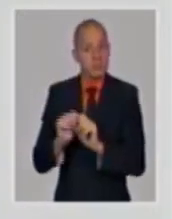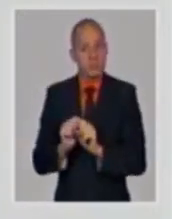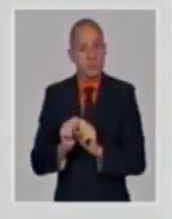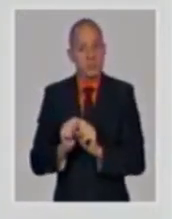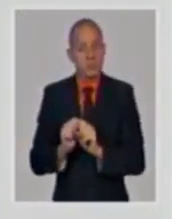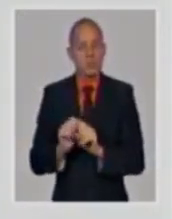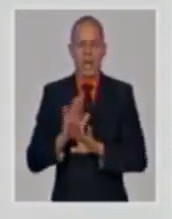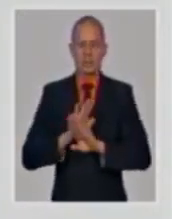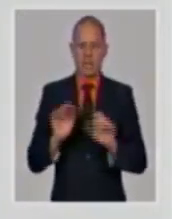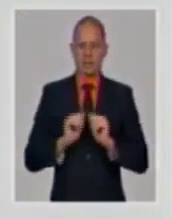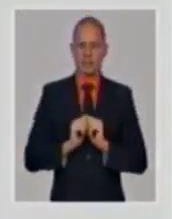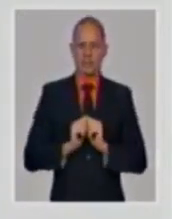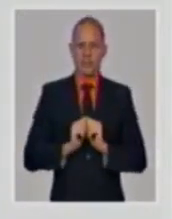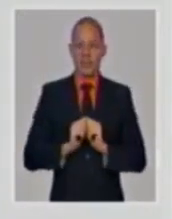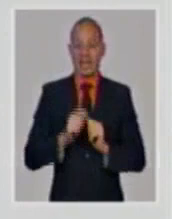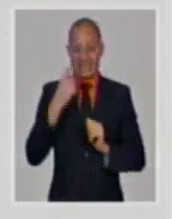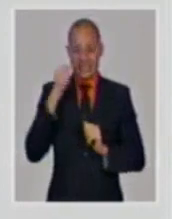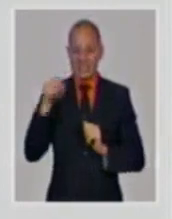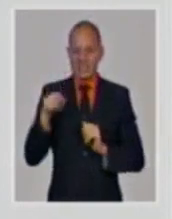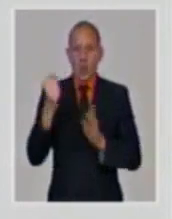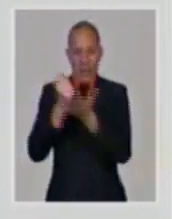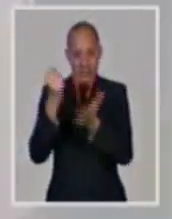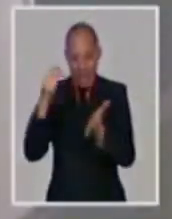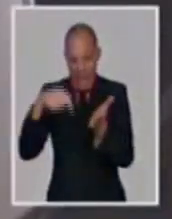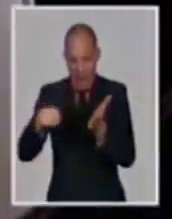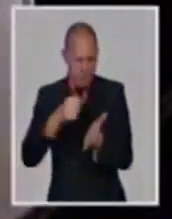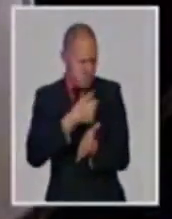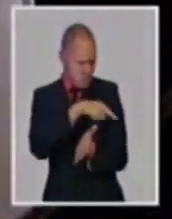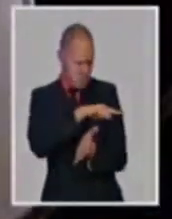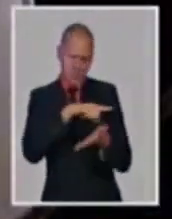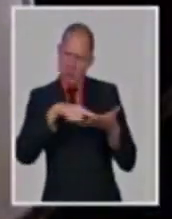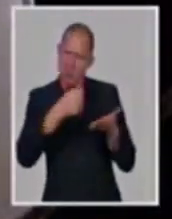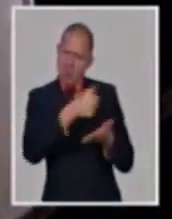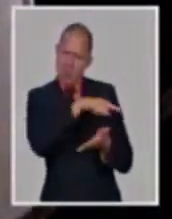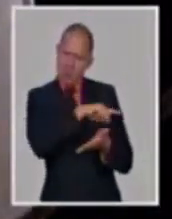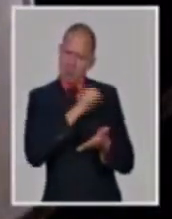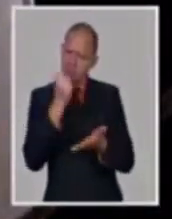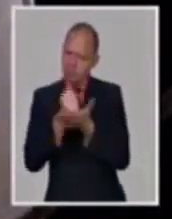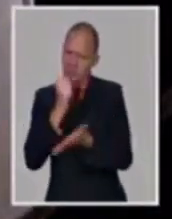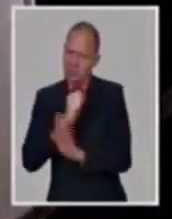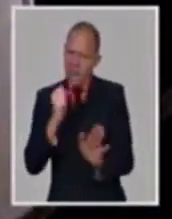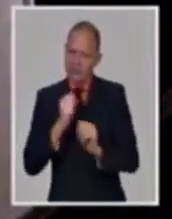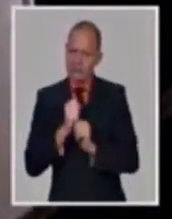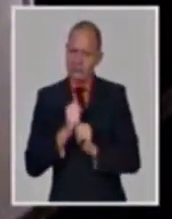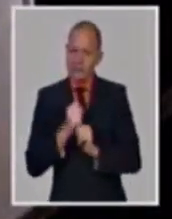sea, aun cuando se aprobó recientemente, esta semana,